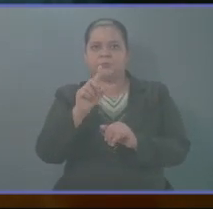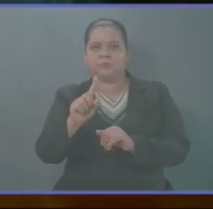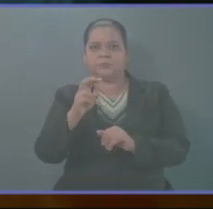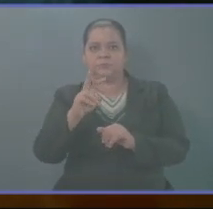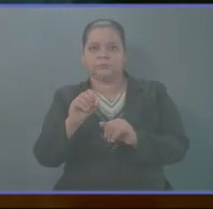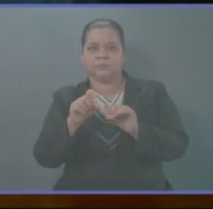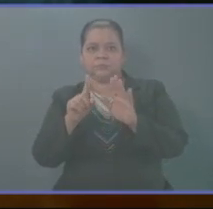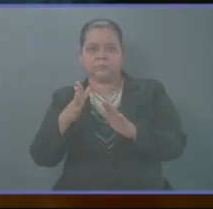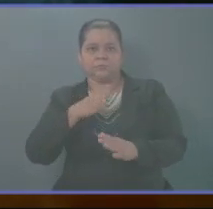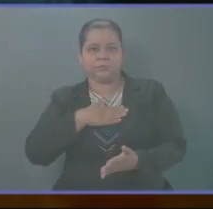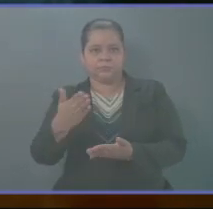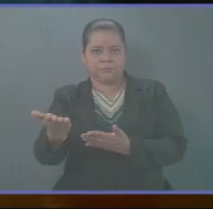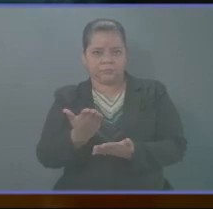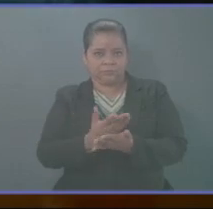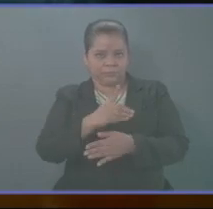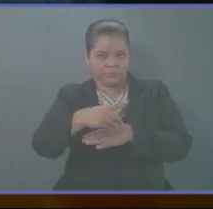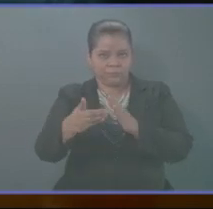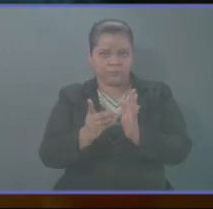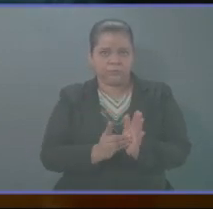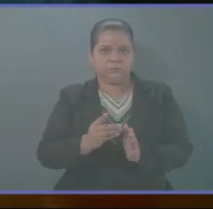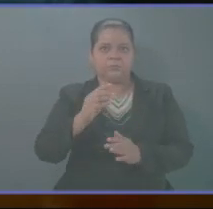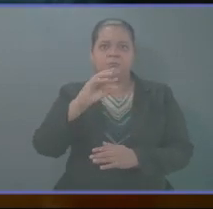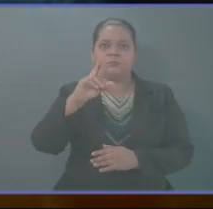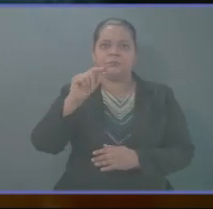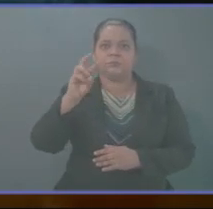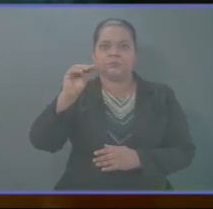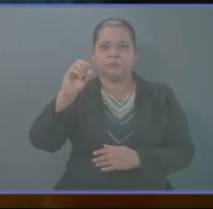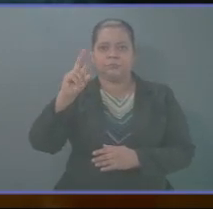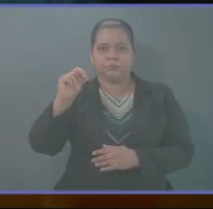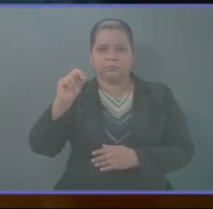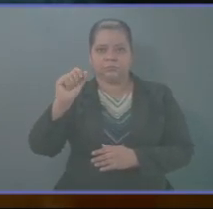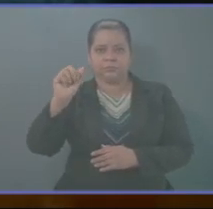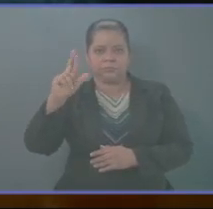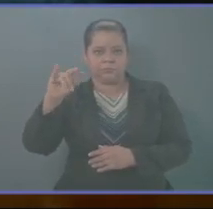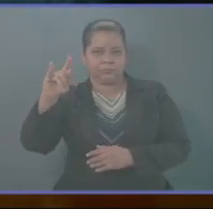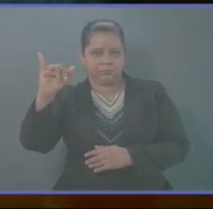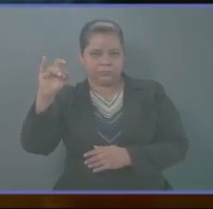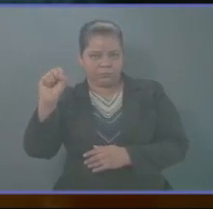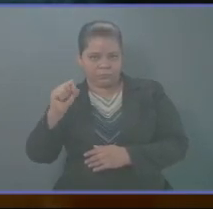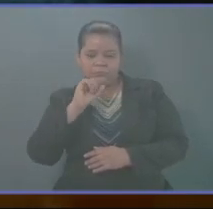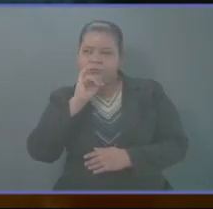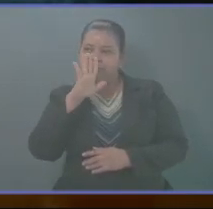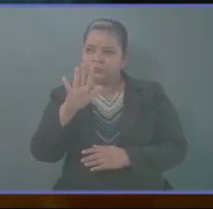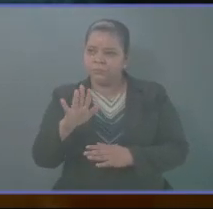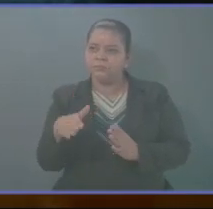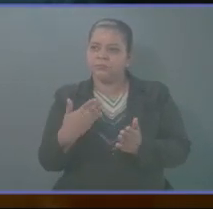1824-3-2020-1, que contiene iniciativa del diputado René Alfredo Portillo Cuadra, en el sentido se emite